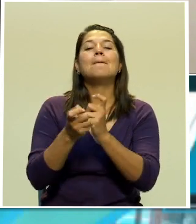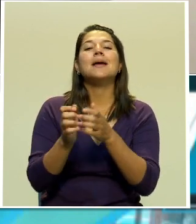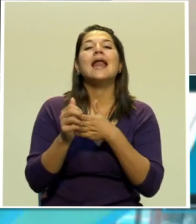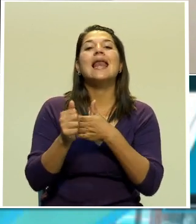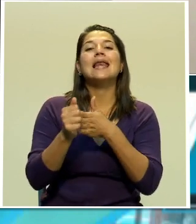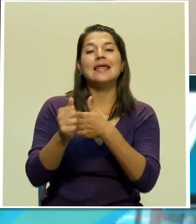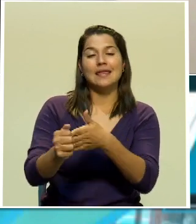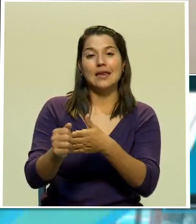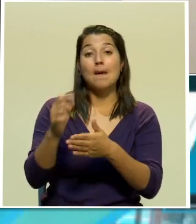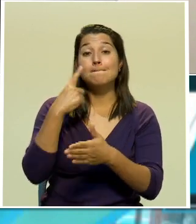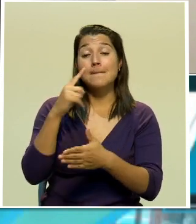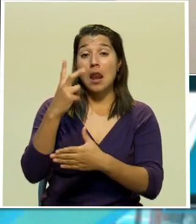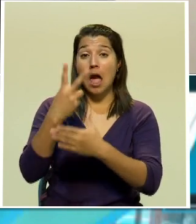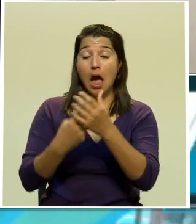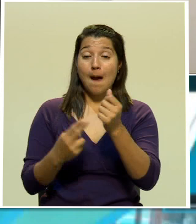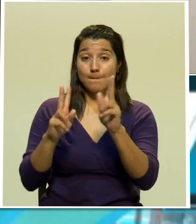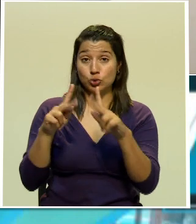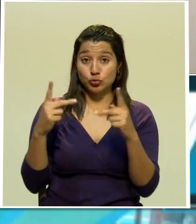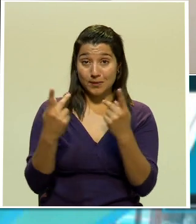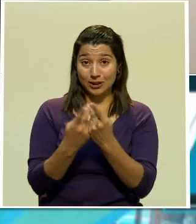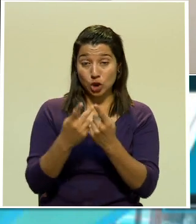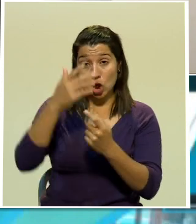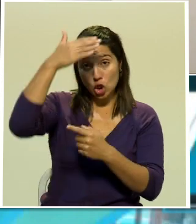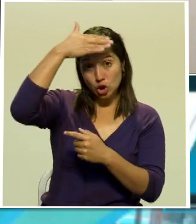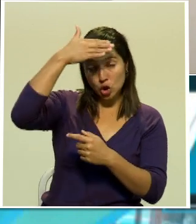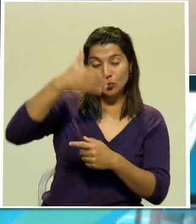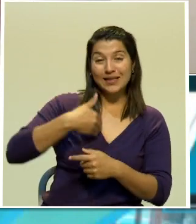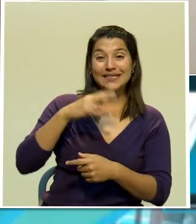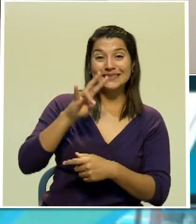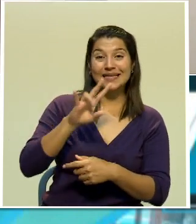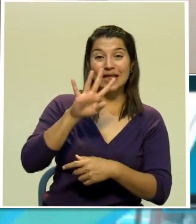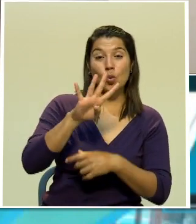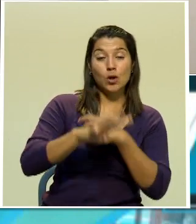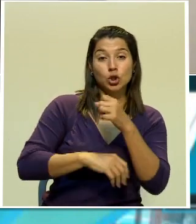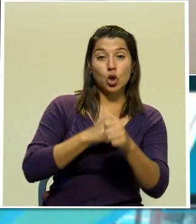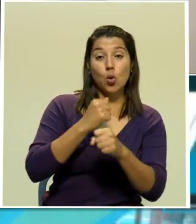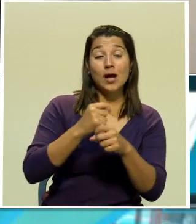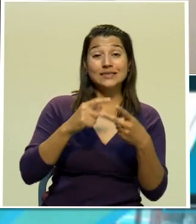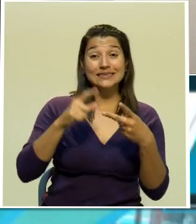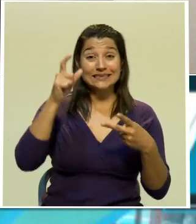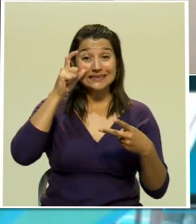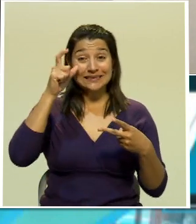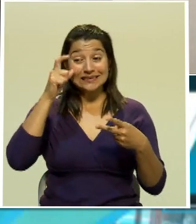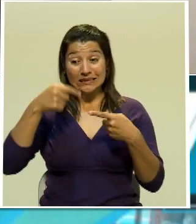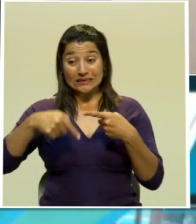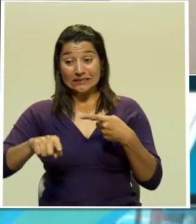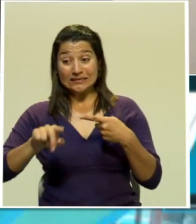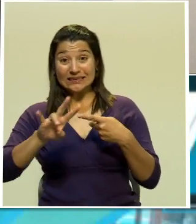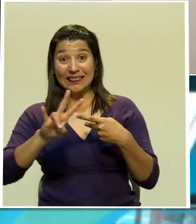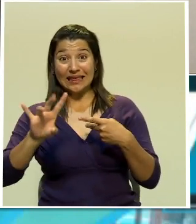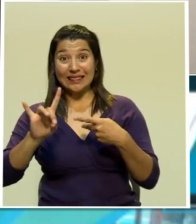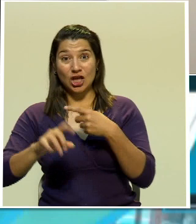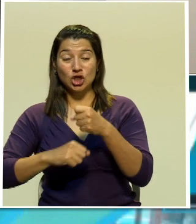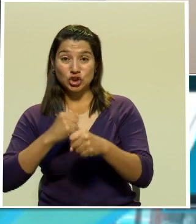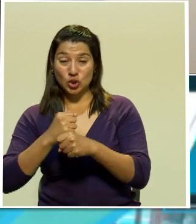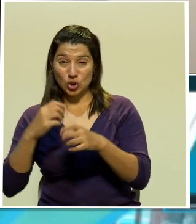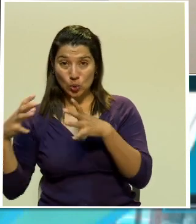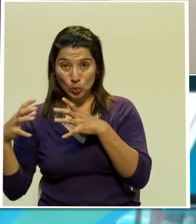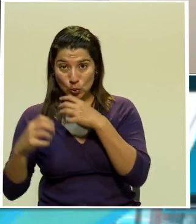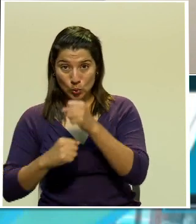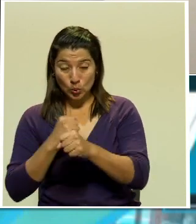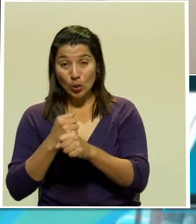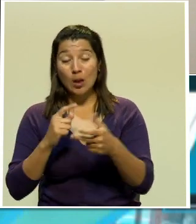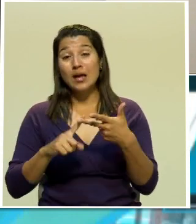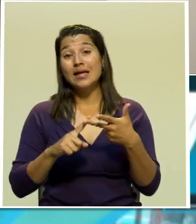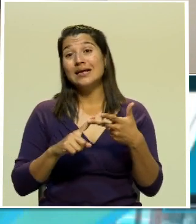decir, Donald Trump tiene 74 años, Joe Biden tiene 77, cumple 78 en unos días. Incluso Bernie Sanders también tiene más de